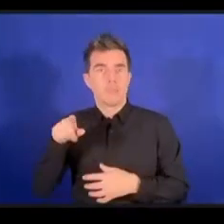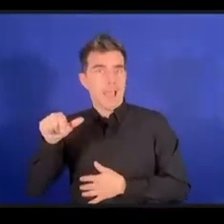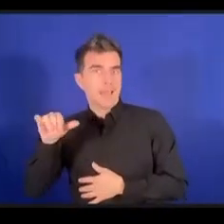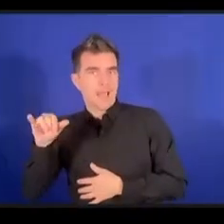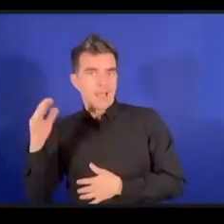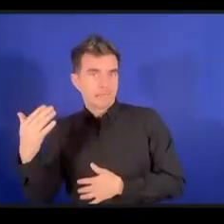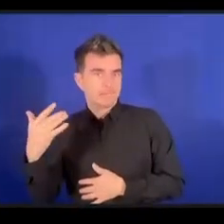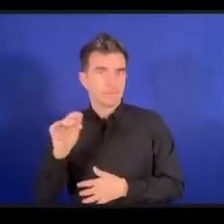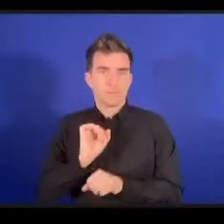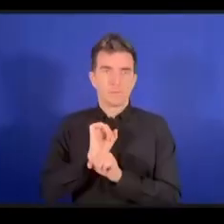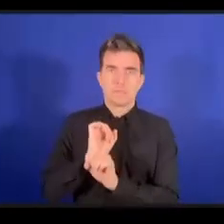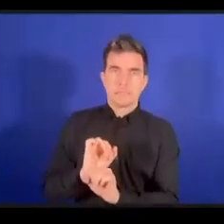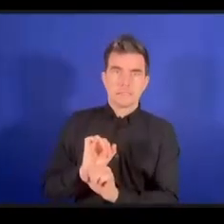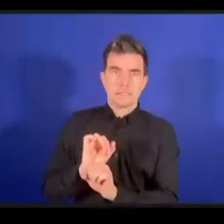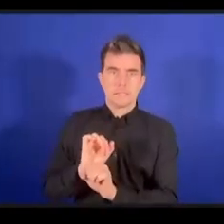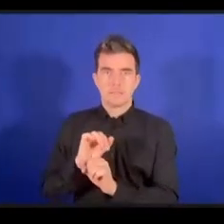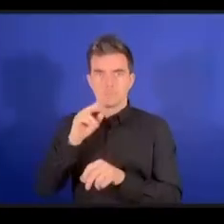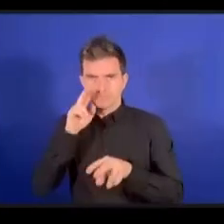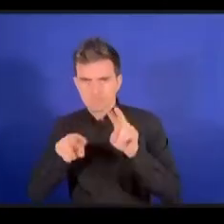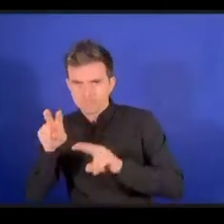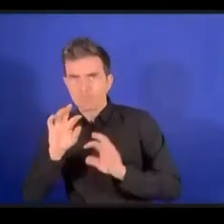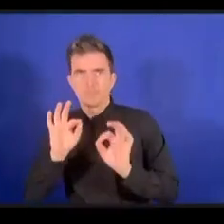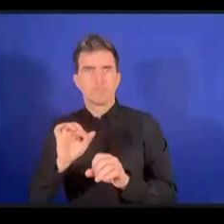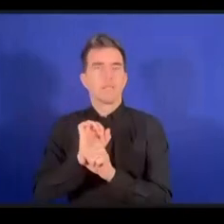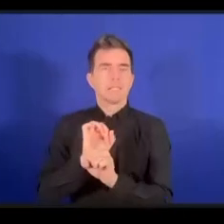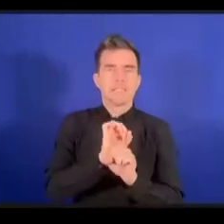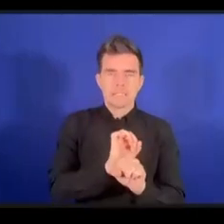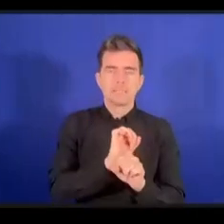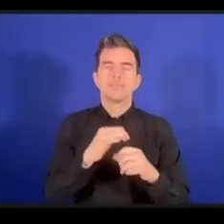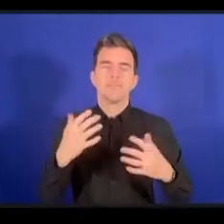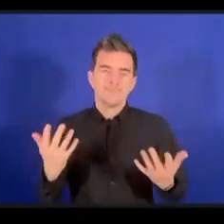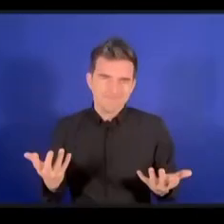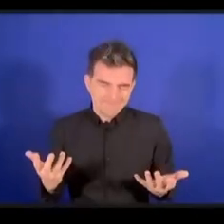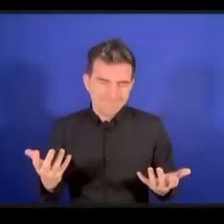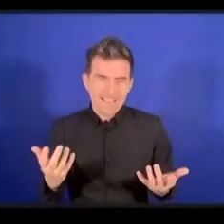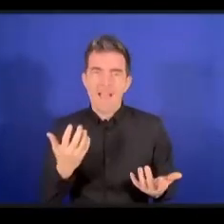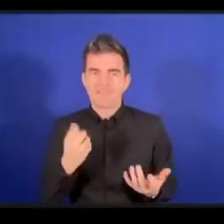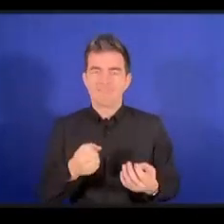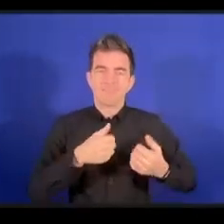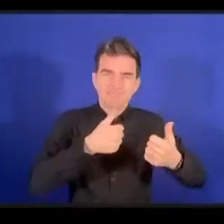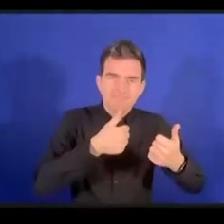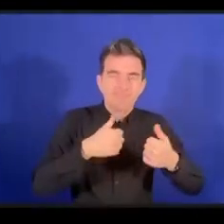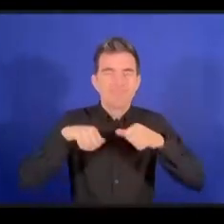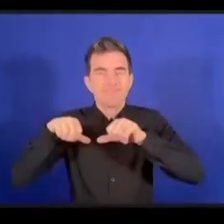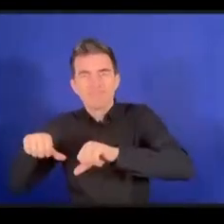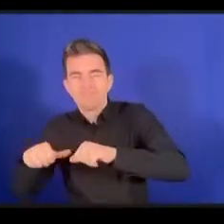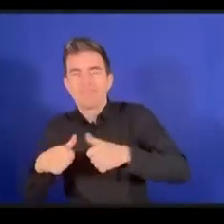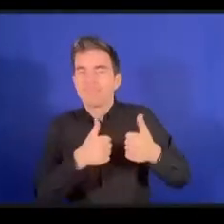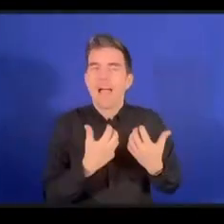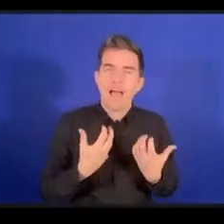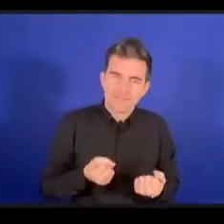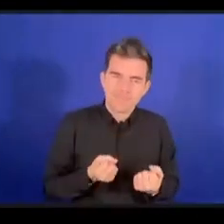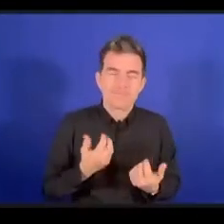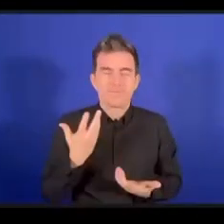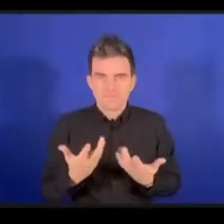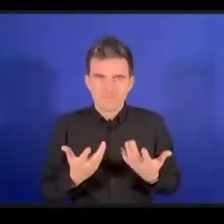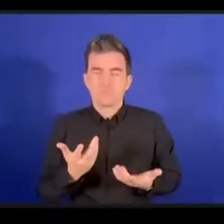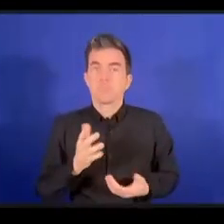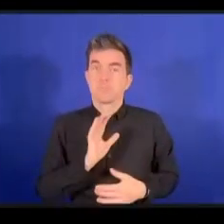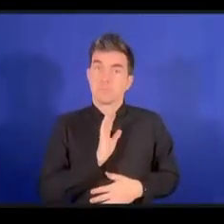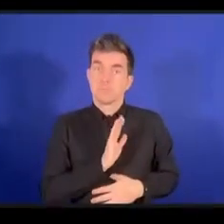detectar Cómo se comportan estas personas también lo cual es una ventaja Pero bueno qué puede aportar todo